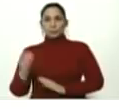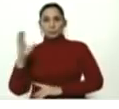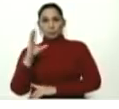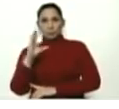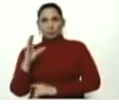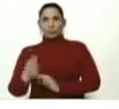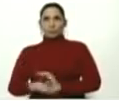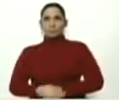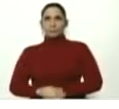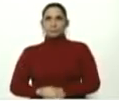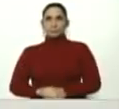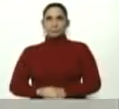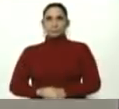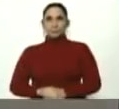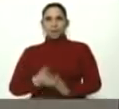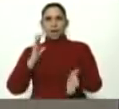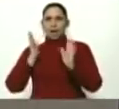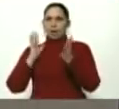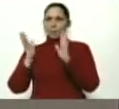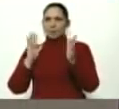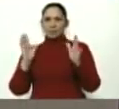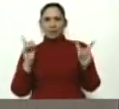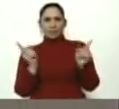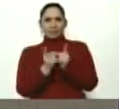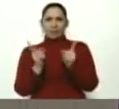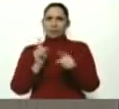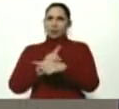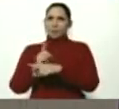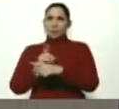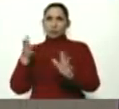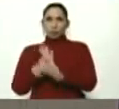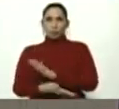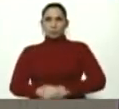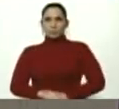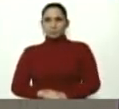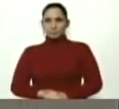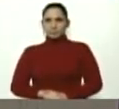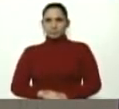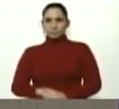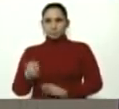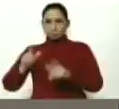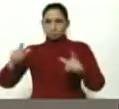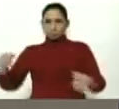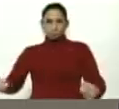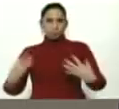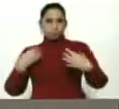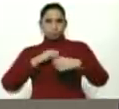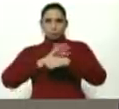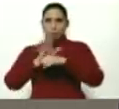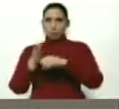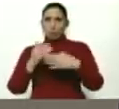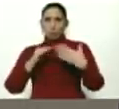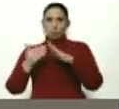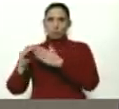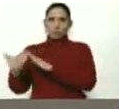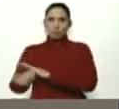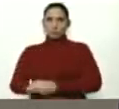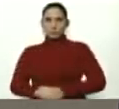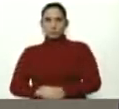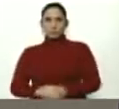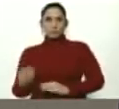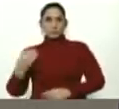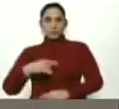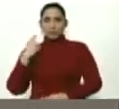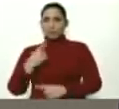Colombia. Vamos a conversar brevemente sobre los casos comunitarios. Además, tenemos